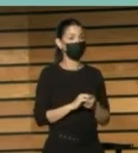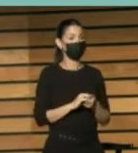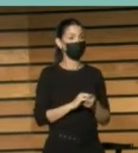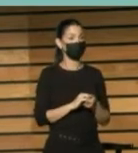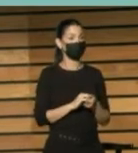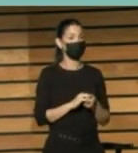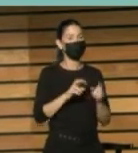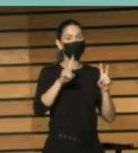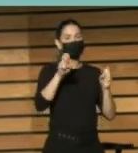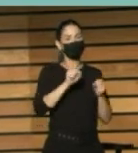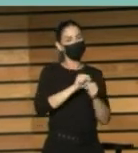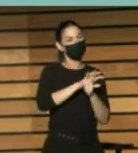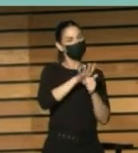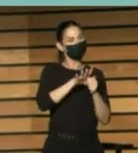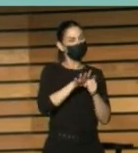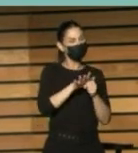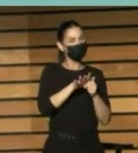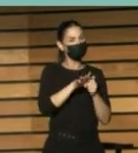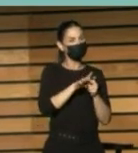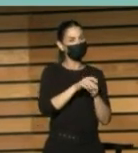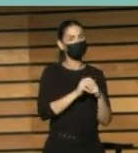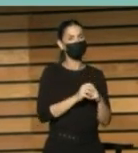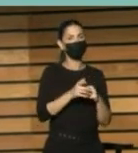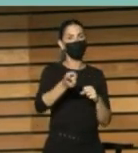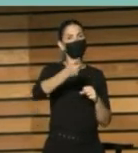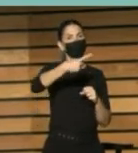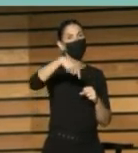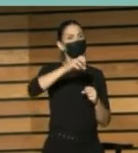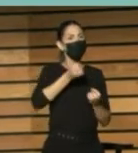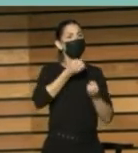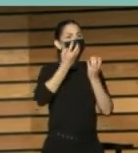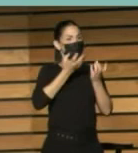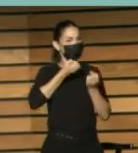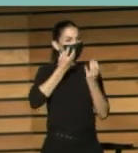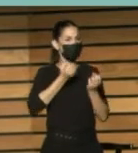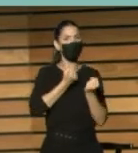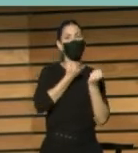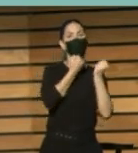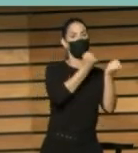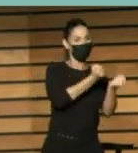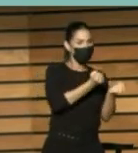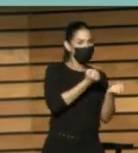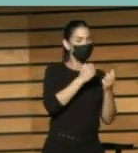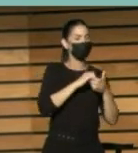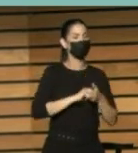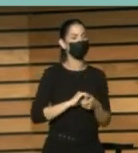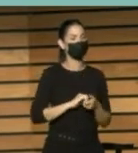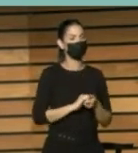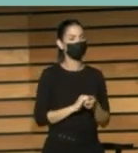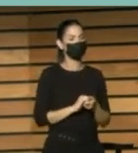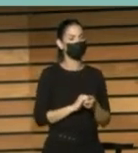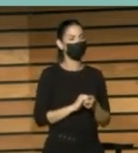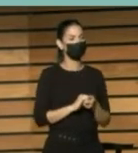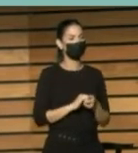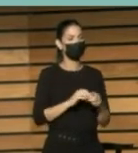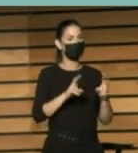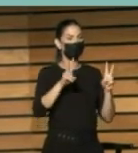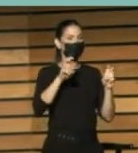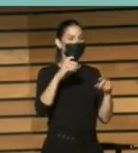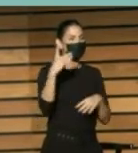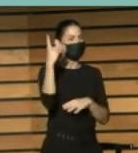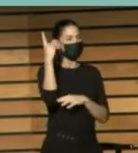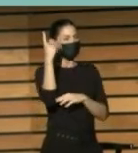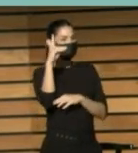Durante la pandemia habéis facilitado información, apoyo, habéis mitigado la brecha